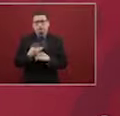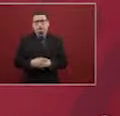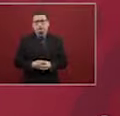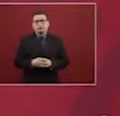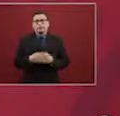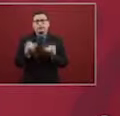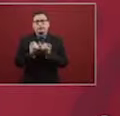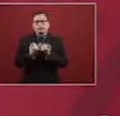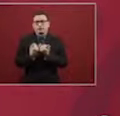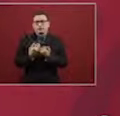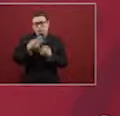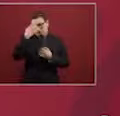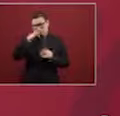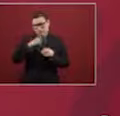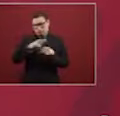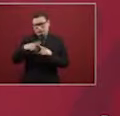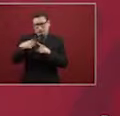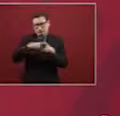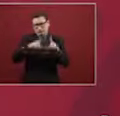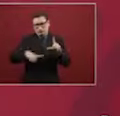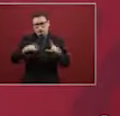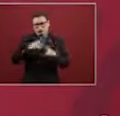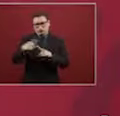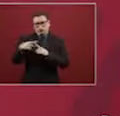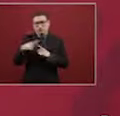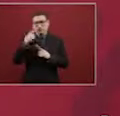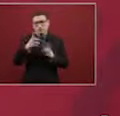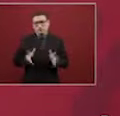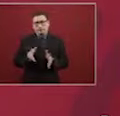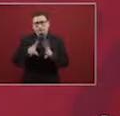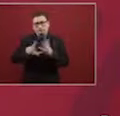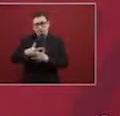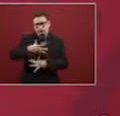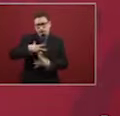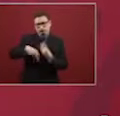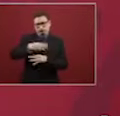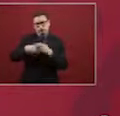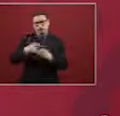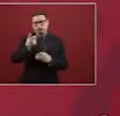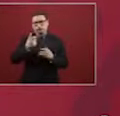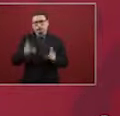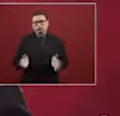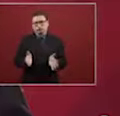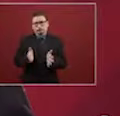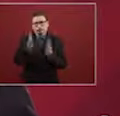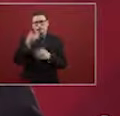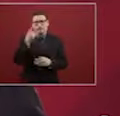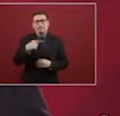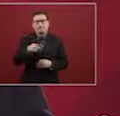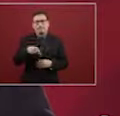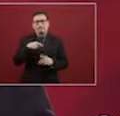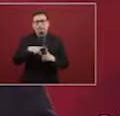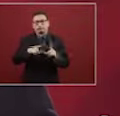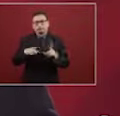México se incluirán conversaciones sobre la frontera común y medidas para agilizar el transporte. El diálogo bilateral de alto nivel en Mérida,